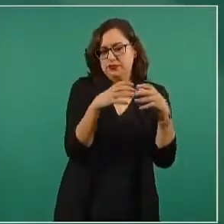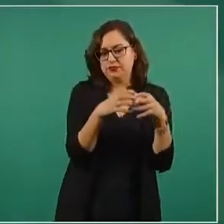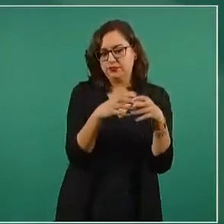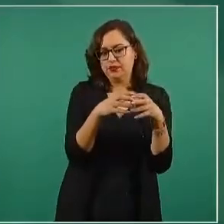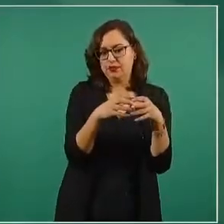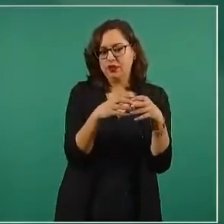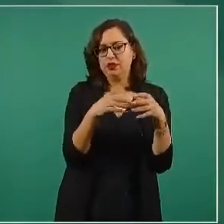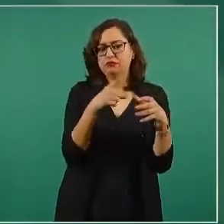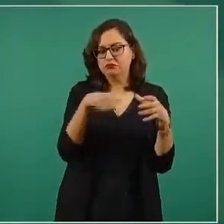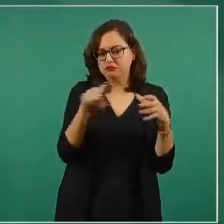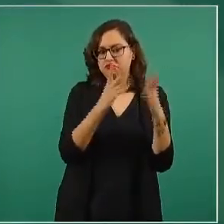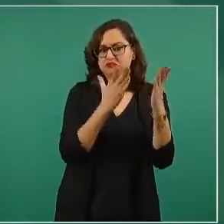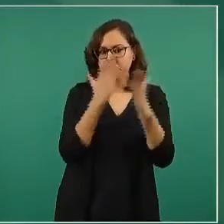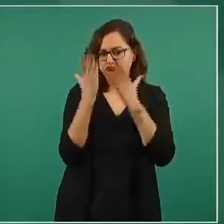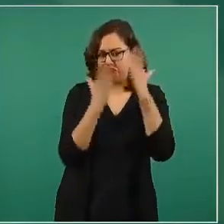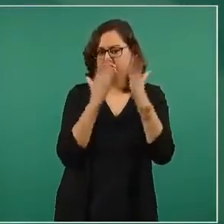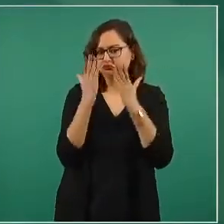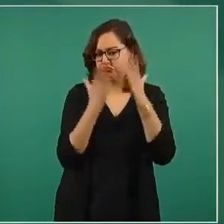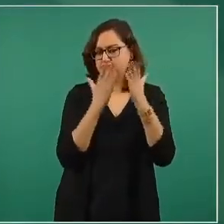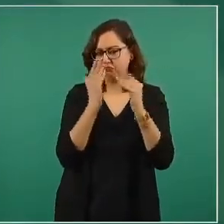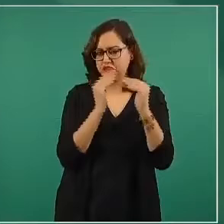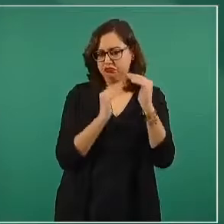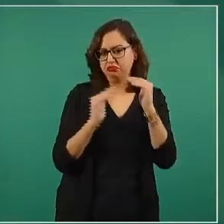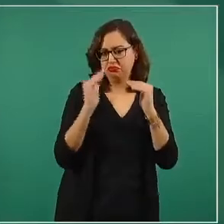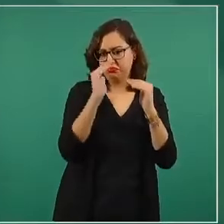niveles académicos altos,